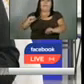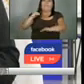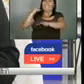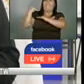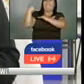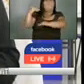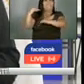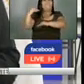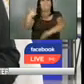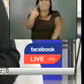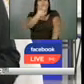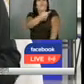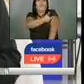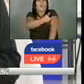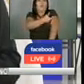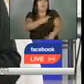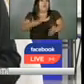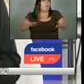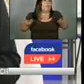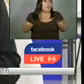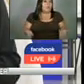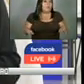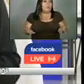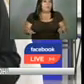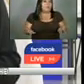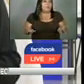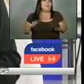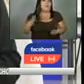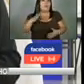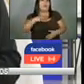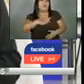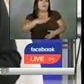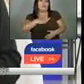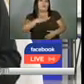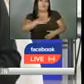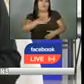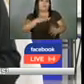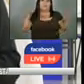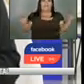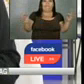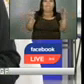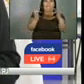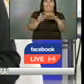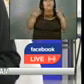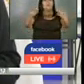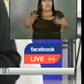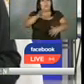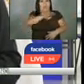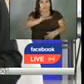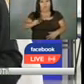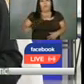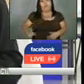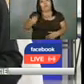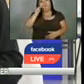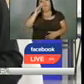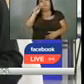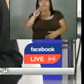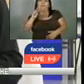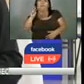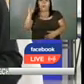Eso es lo que se está liderando a través de las sesiones extraordinarias que se llevó a cabo en la cual El Salvador presidió